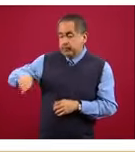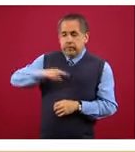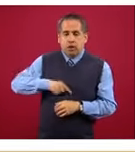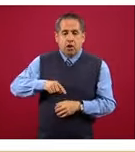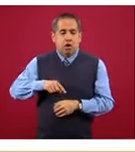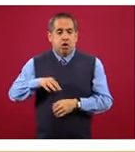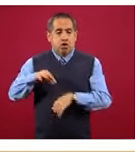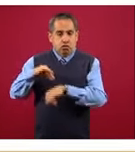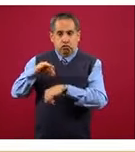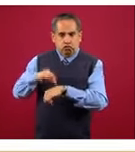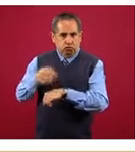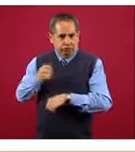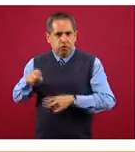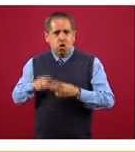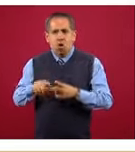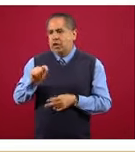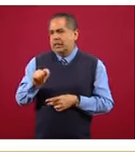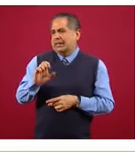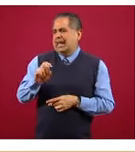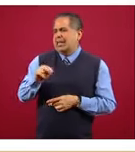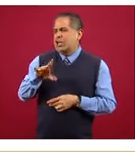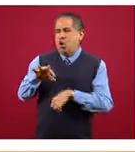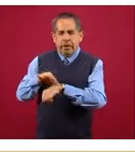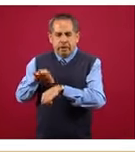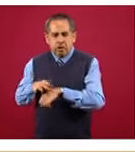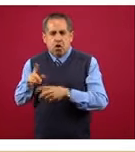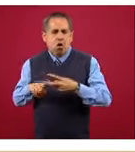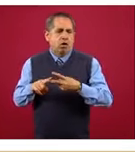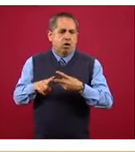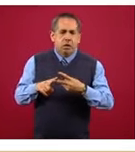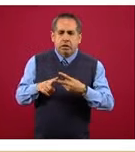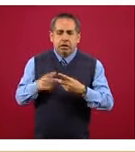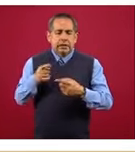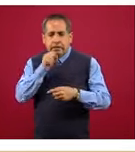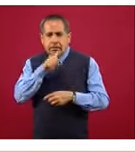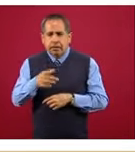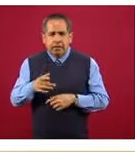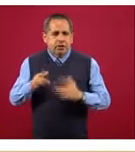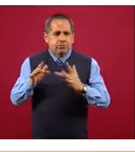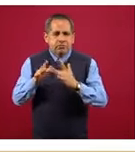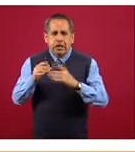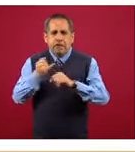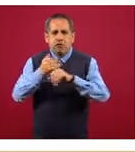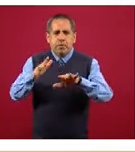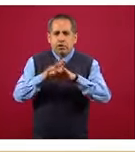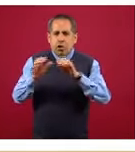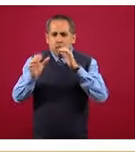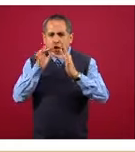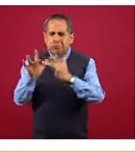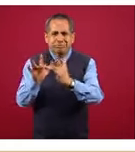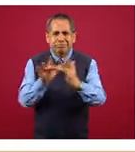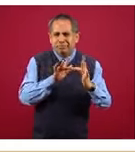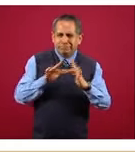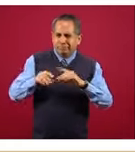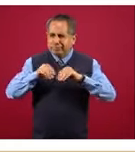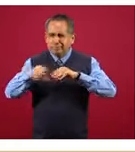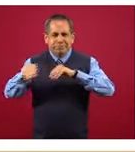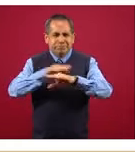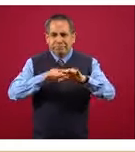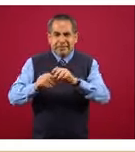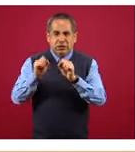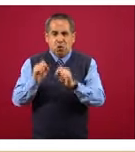técnicos reguladores o despachadores y el sistema de información y comunicación, que debe de ser redundante y debe de ser muy seguro,